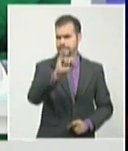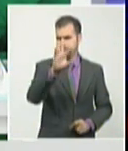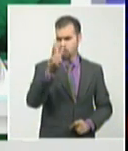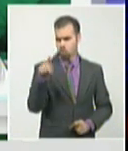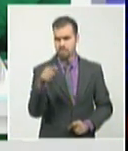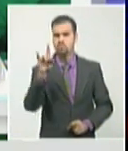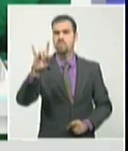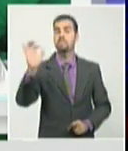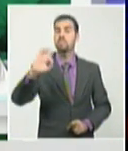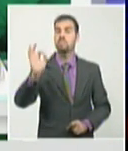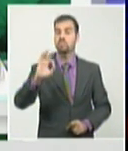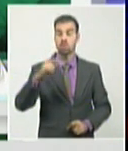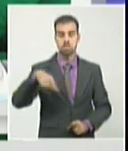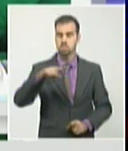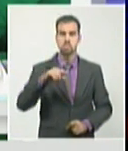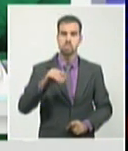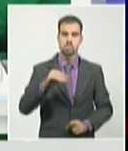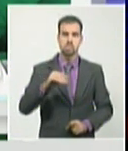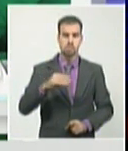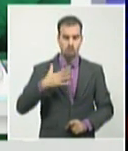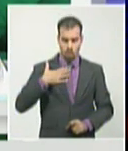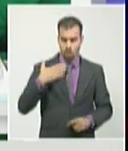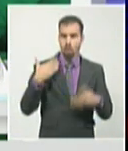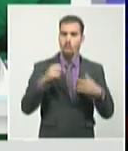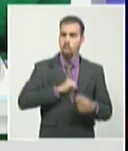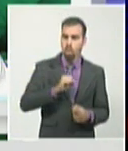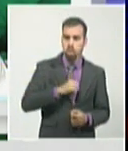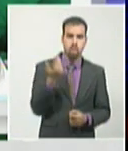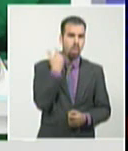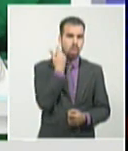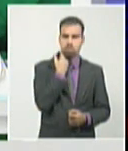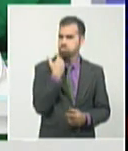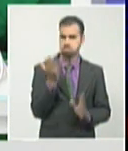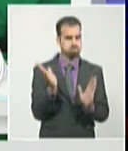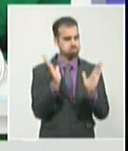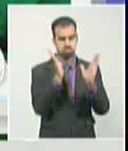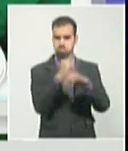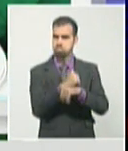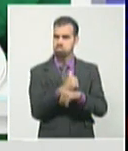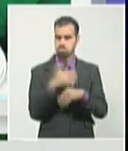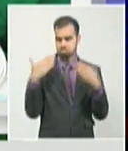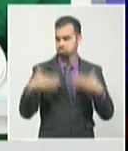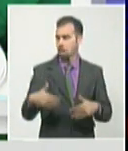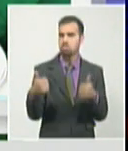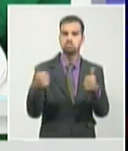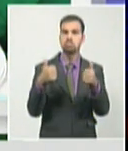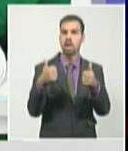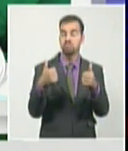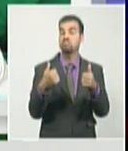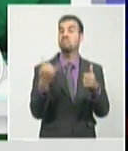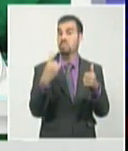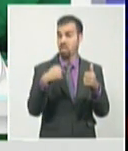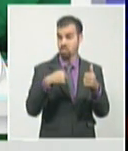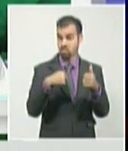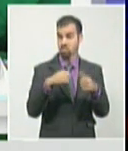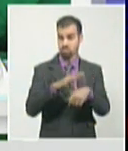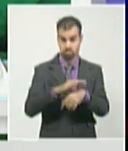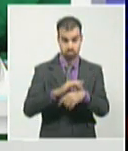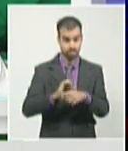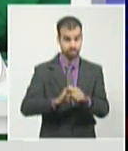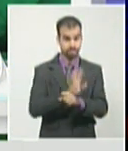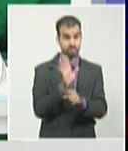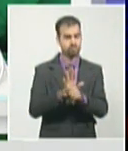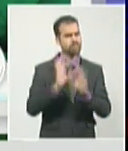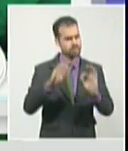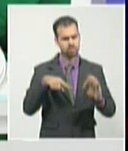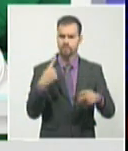sido hacia automático en el momento del diagnóstico y como siempre digo muchas veces transita toda la enfermedad